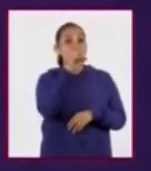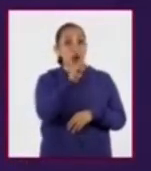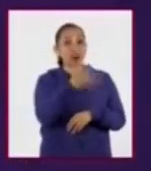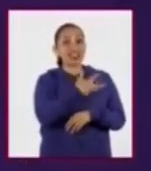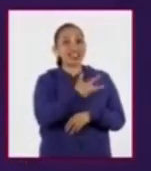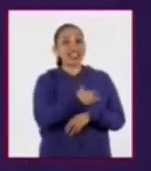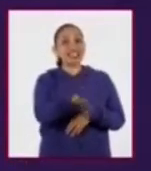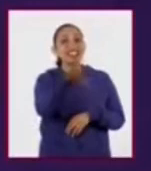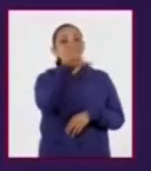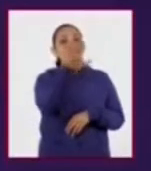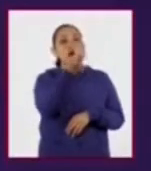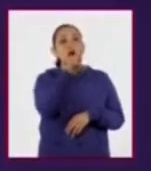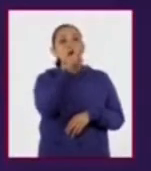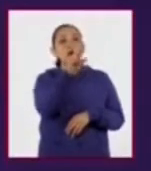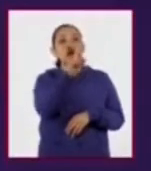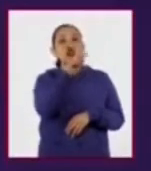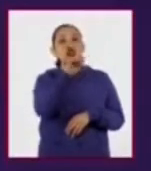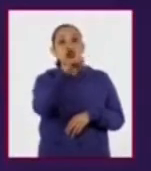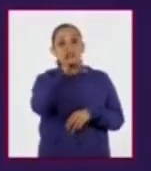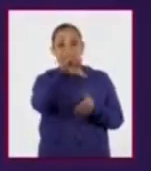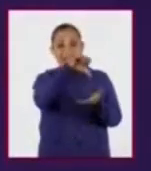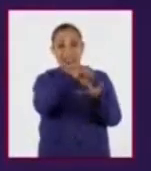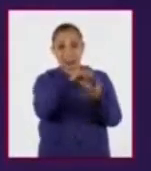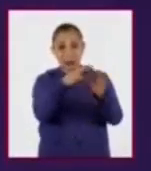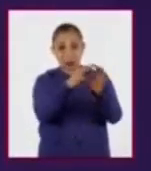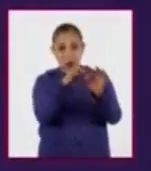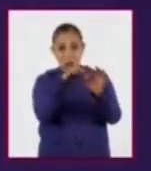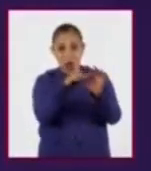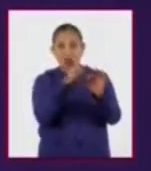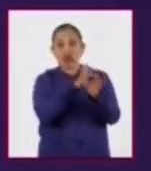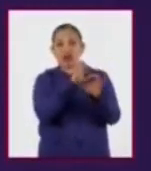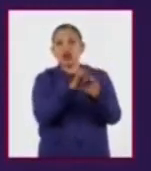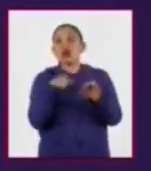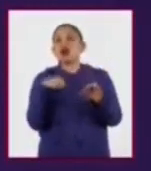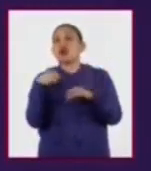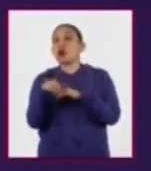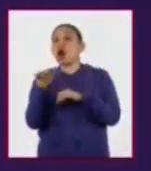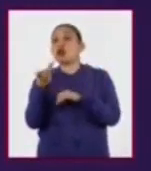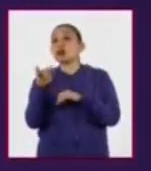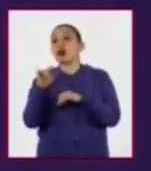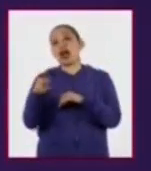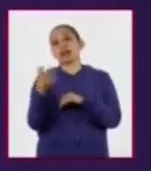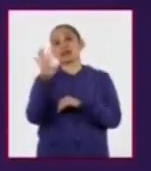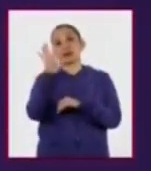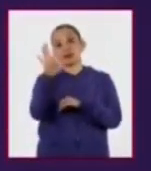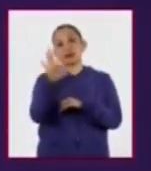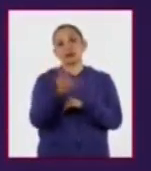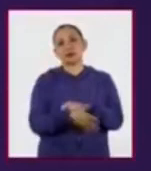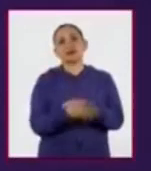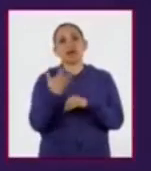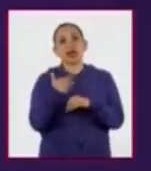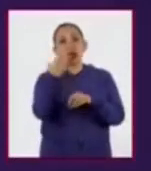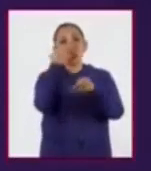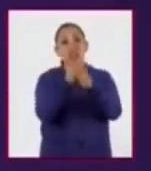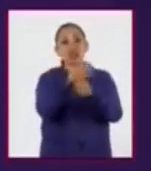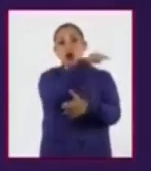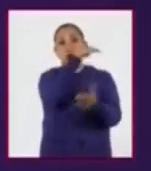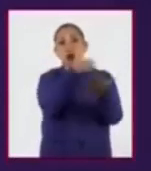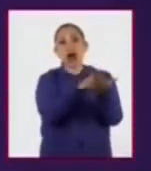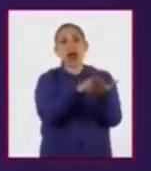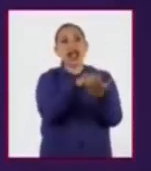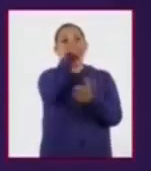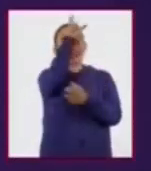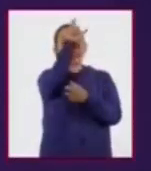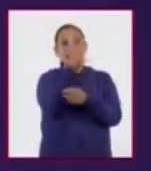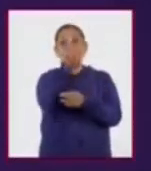tiene 5 protones en su núcleo. Por lo tanto, su número atómico es 5, ocupando el quinto lugar en la